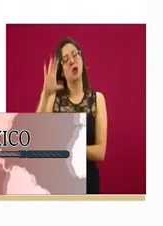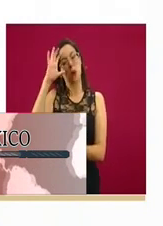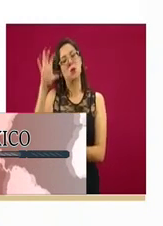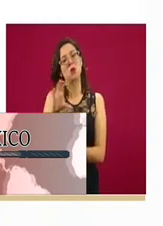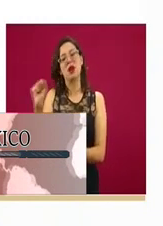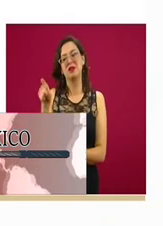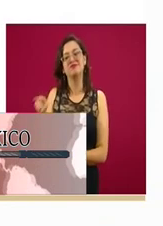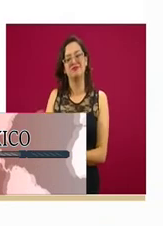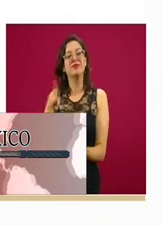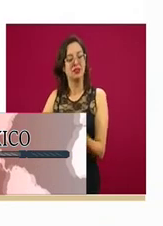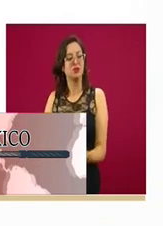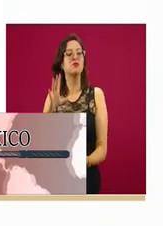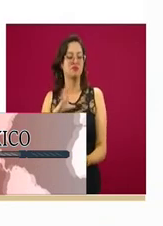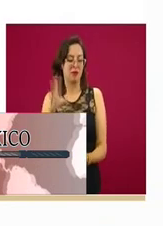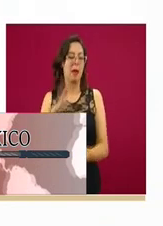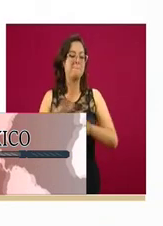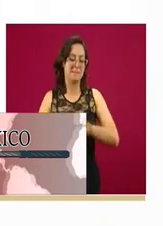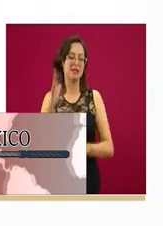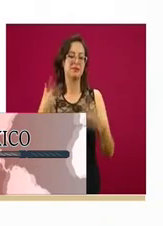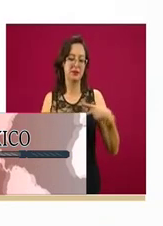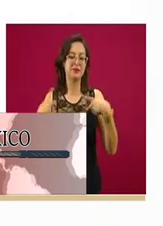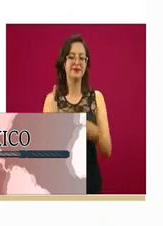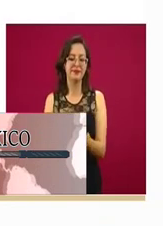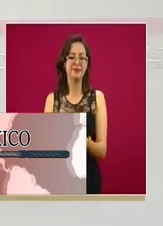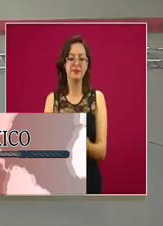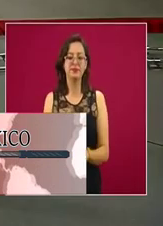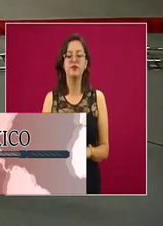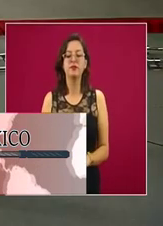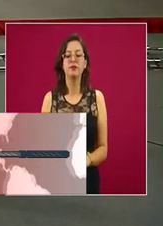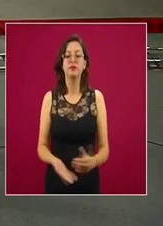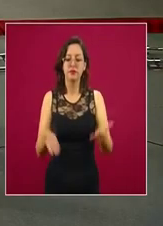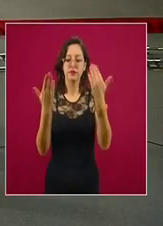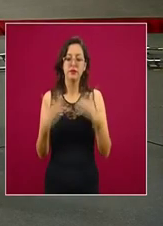es un estado que está teniendo actividad importante. La siguiente.